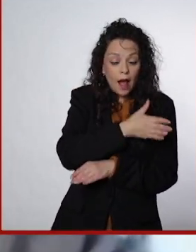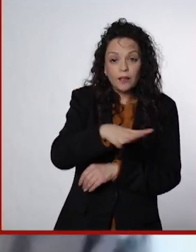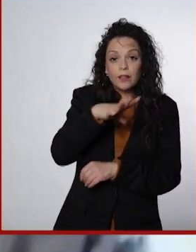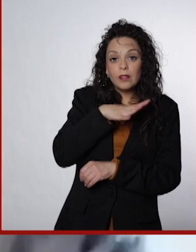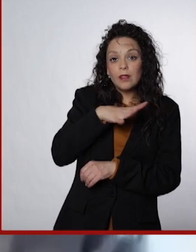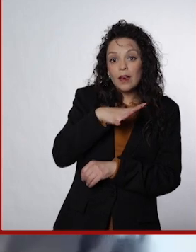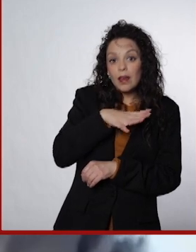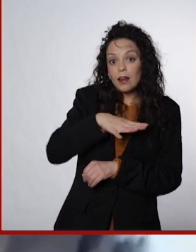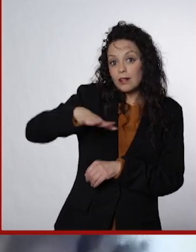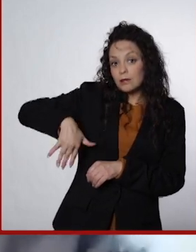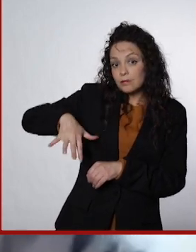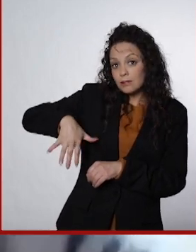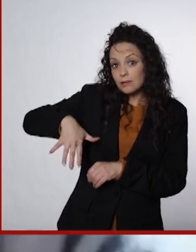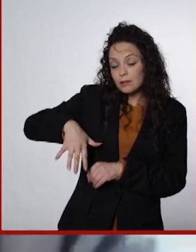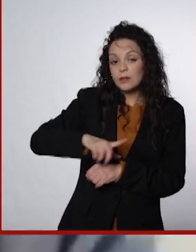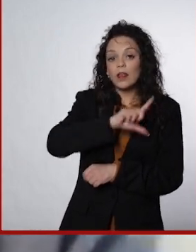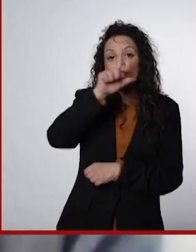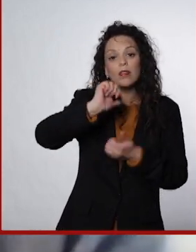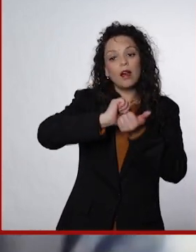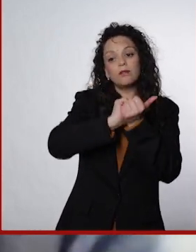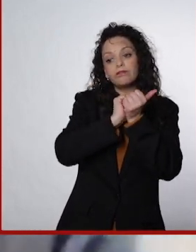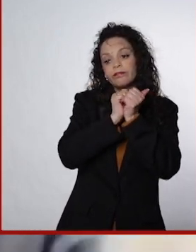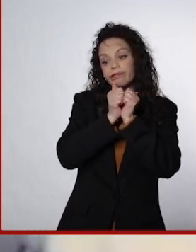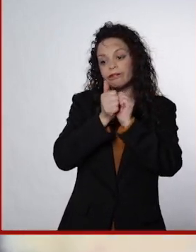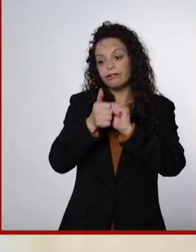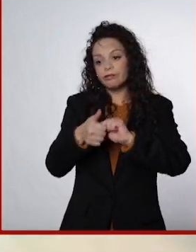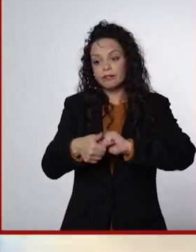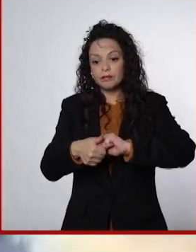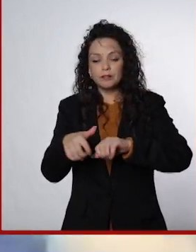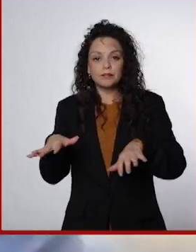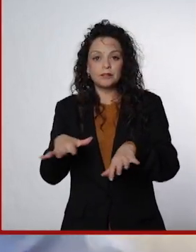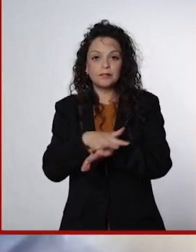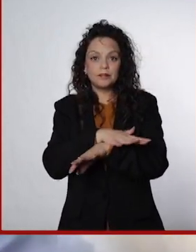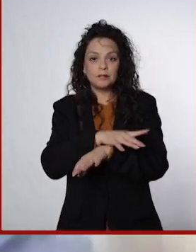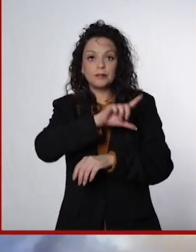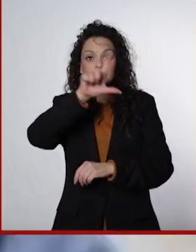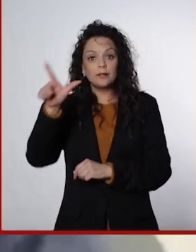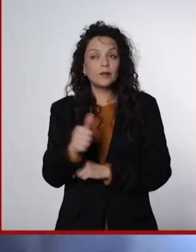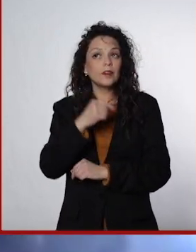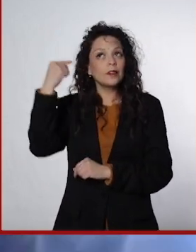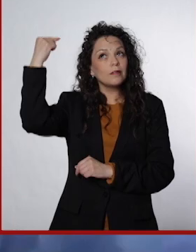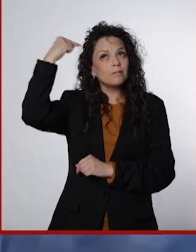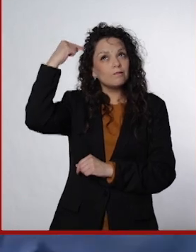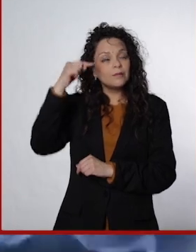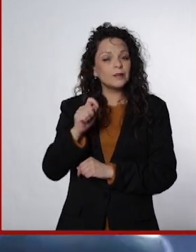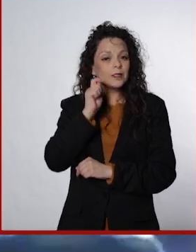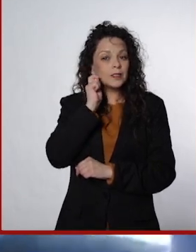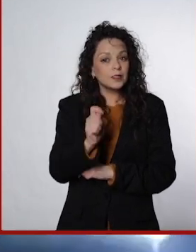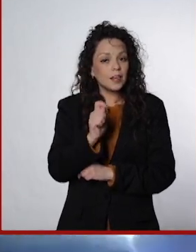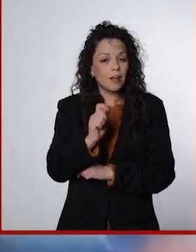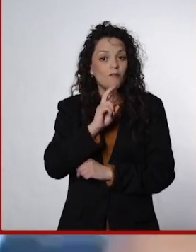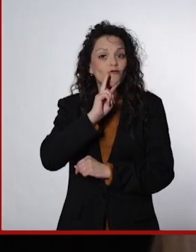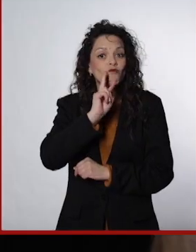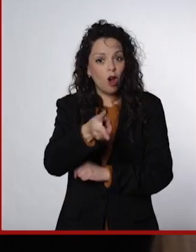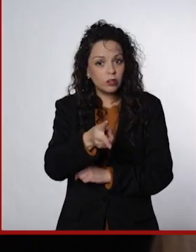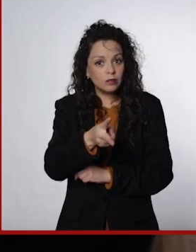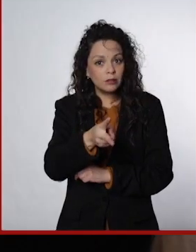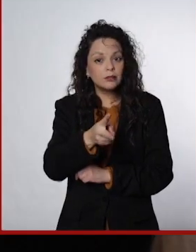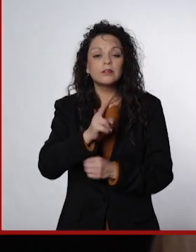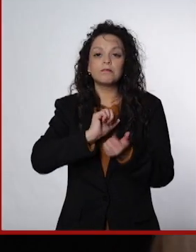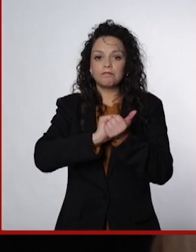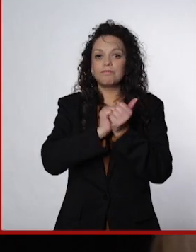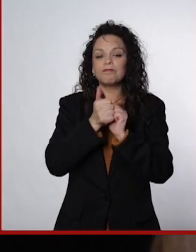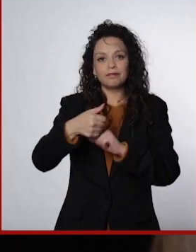afuera, tristemente después lo vas internalizando. Y esta voz que se oía afuera, ahora tú la traes adentro. Y esto